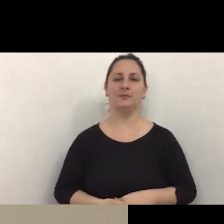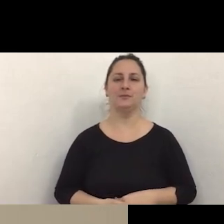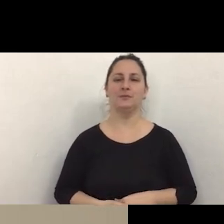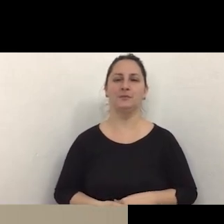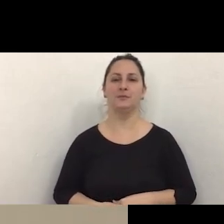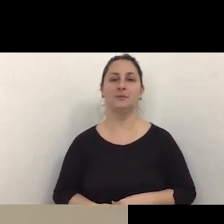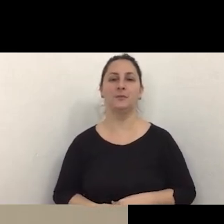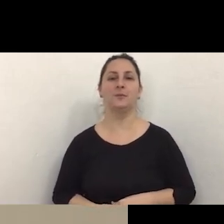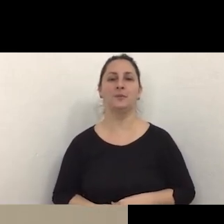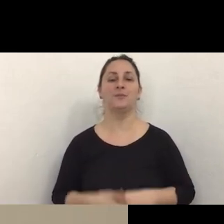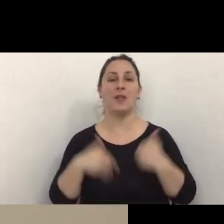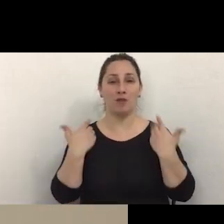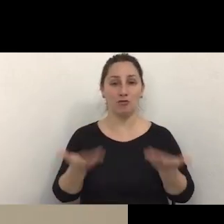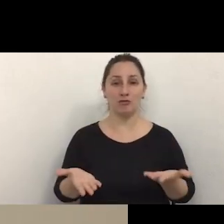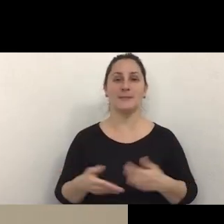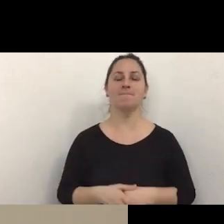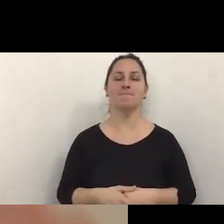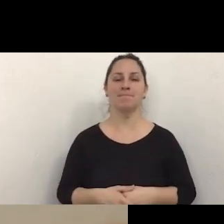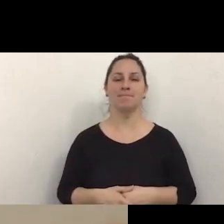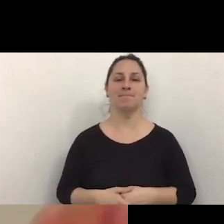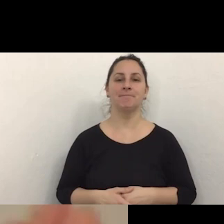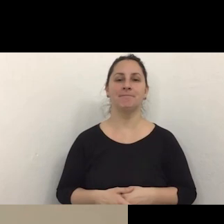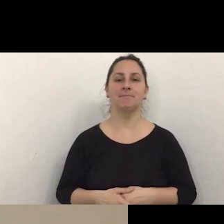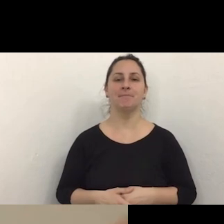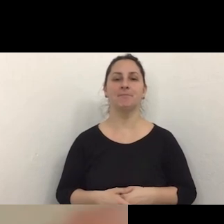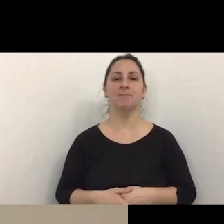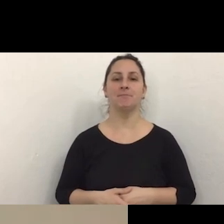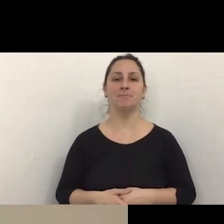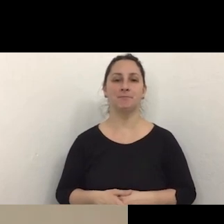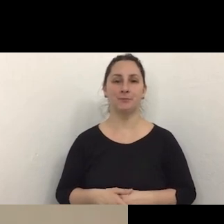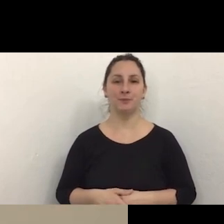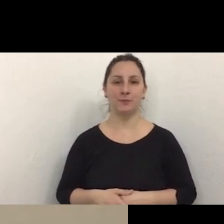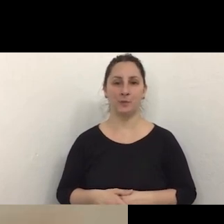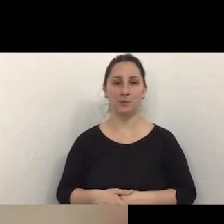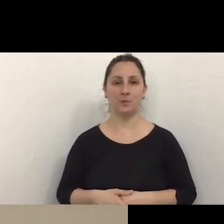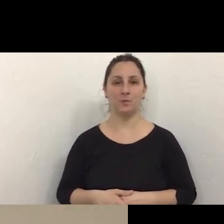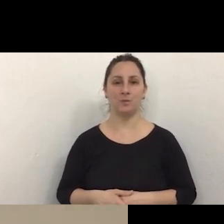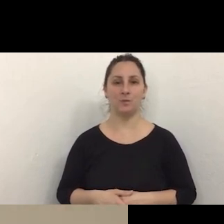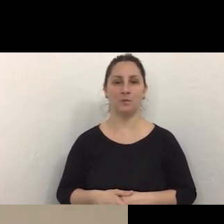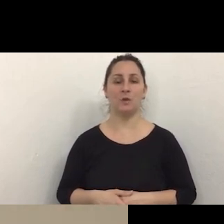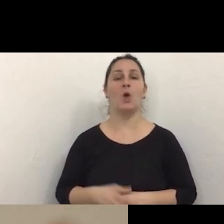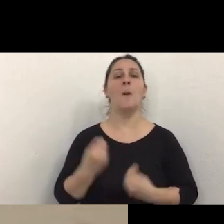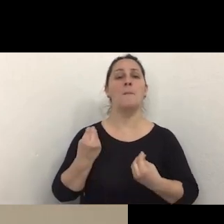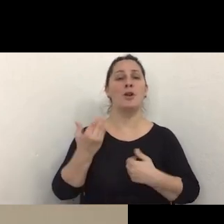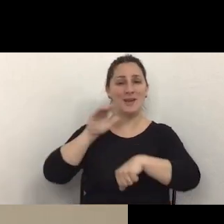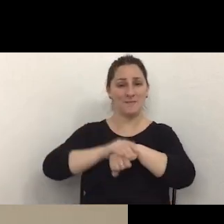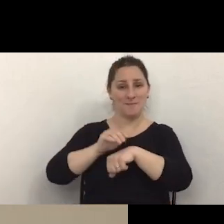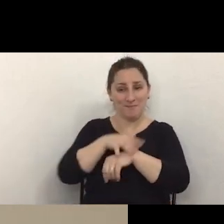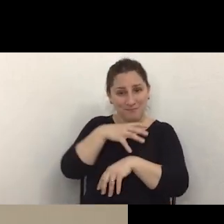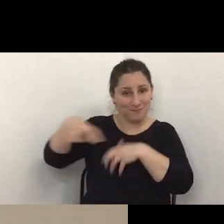Bueno, entonces, en un momento, y estoy hablando porque la jurisprudencia